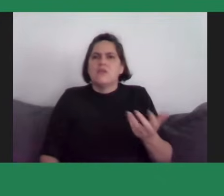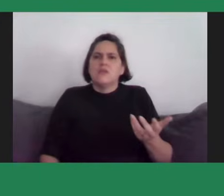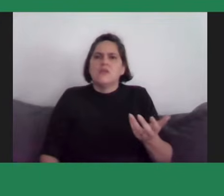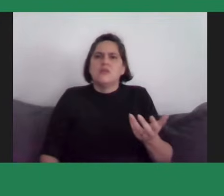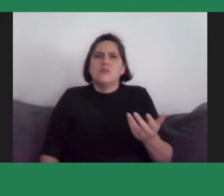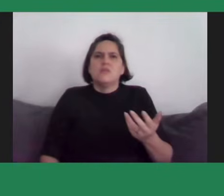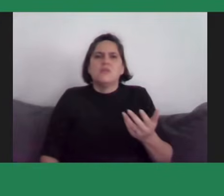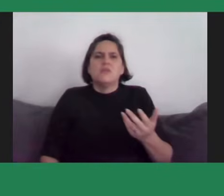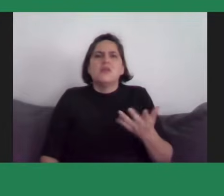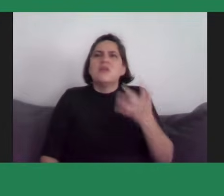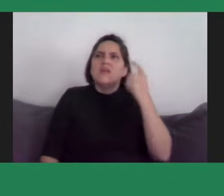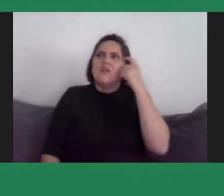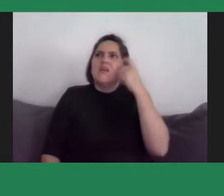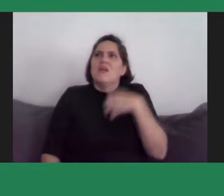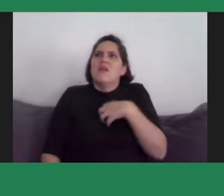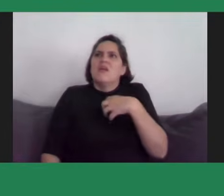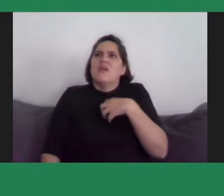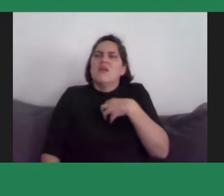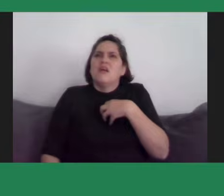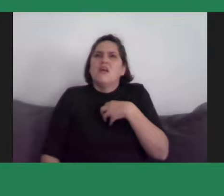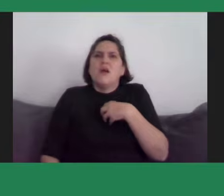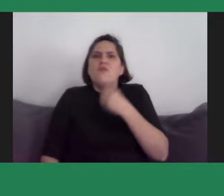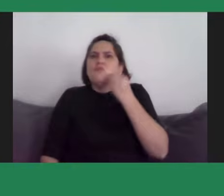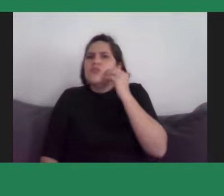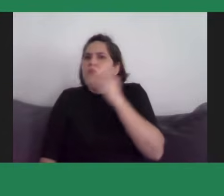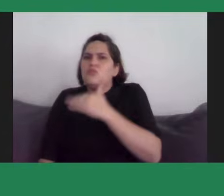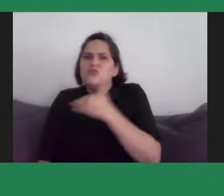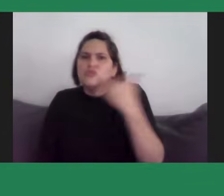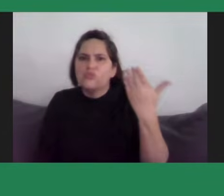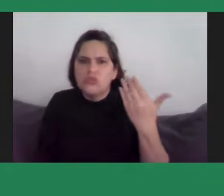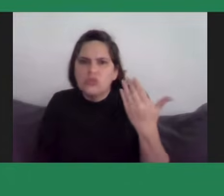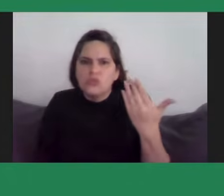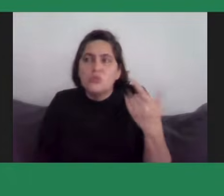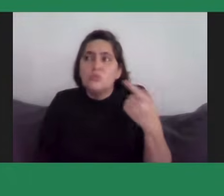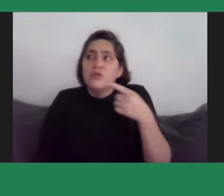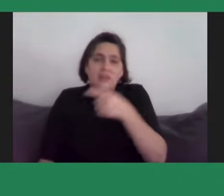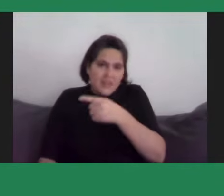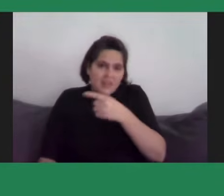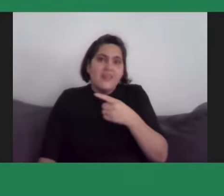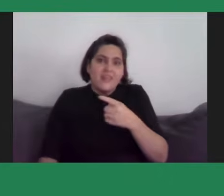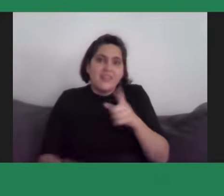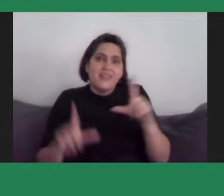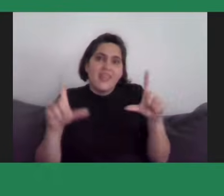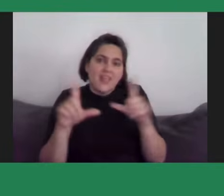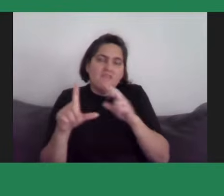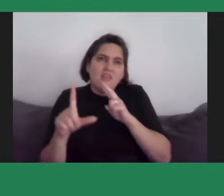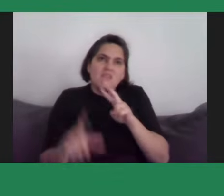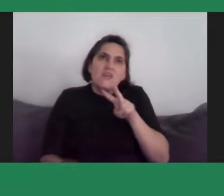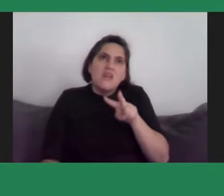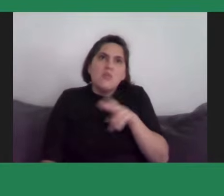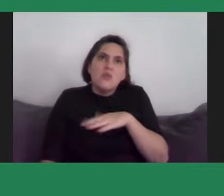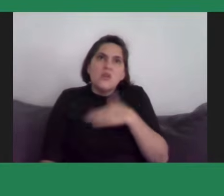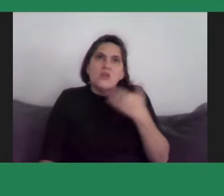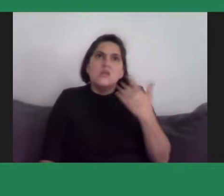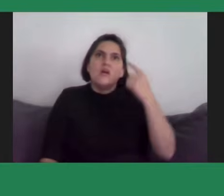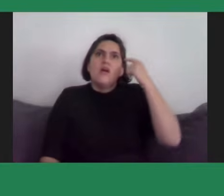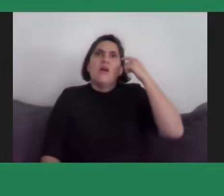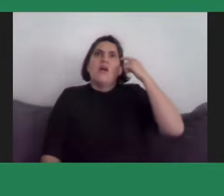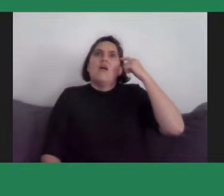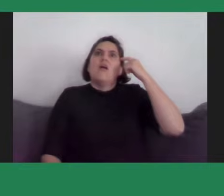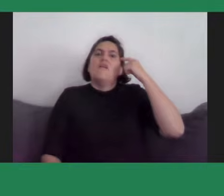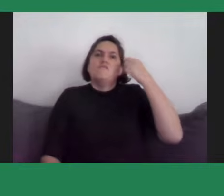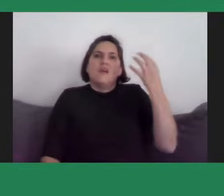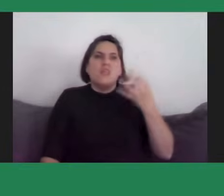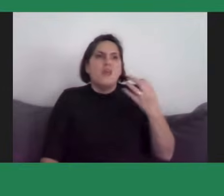muera la abuelita, porque la televisión decía que los mayores tenían más probabilidades de morir. Por lo tanto, si él se contagiaba, él o